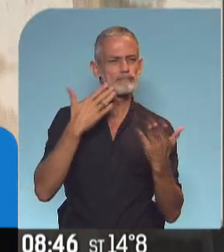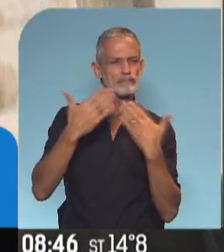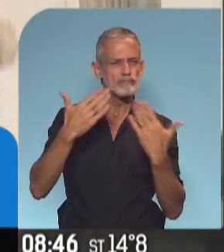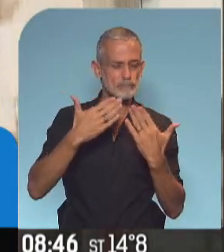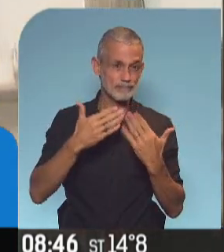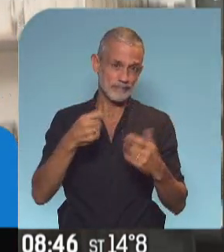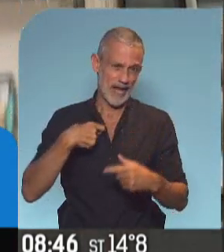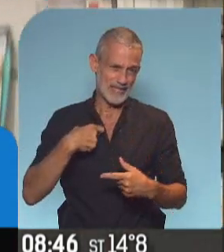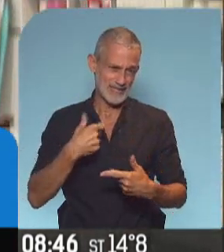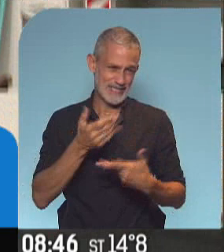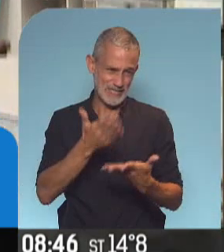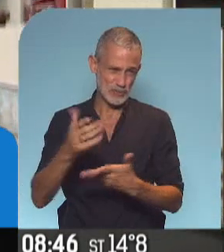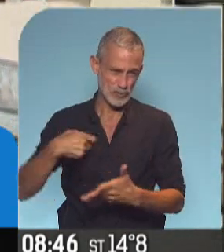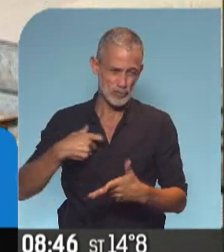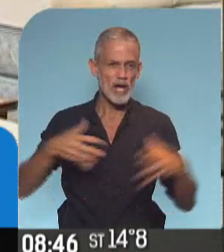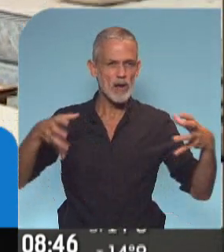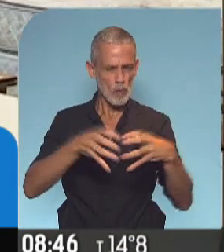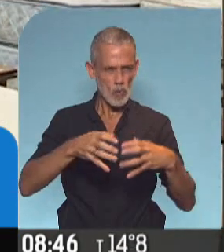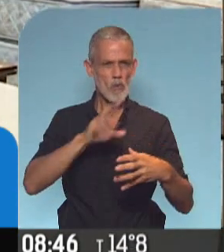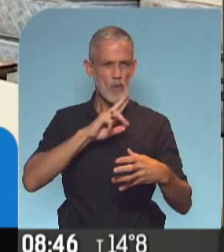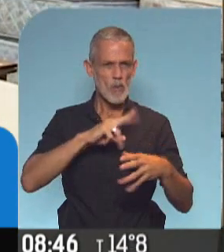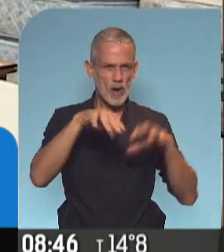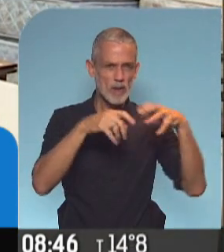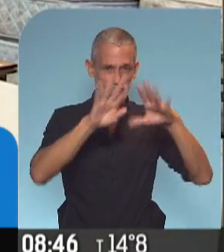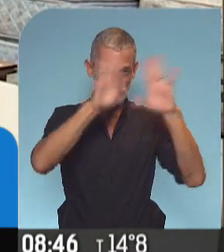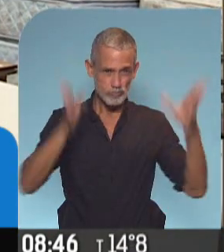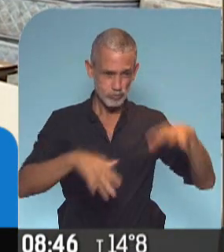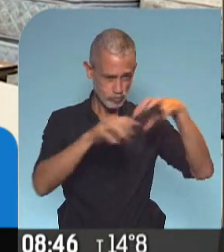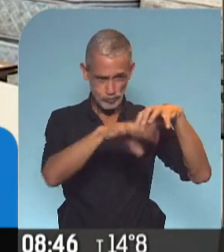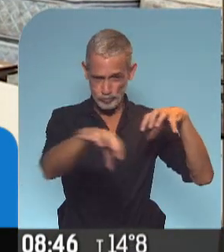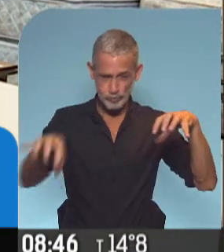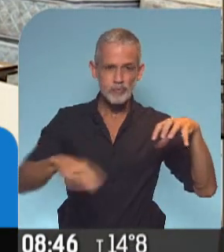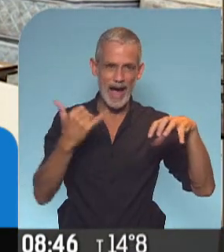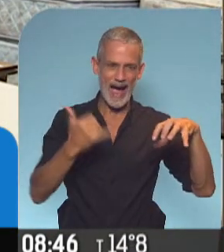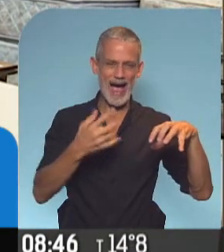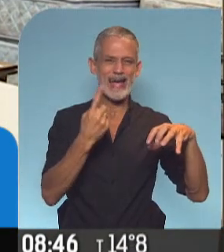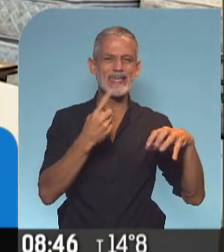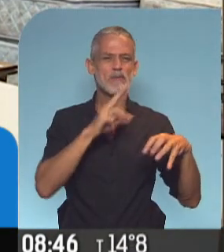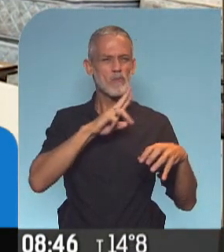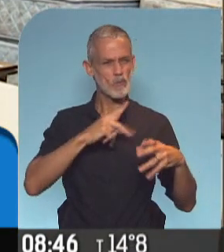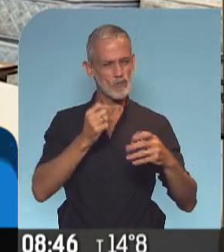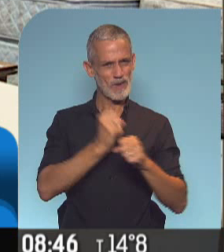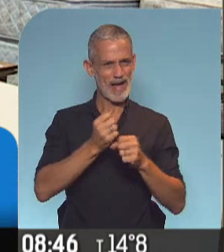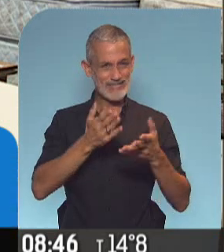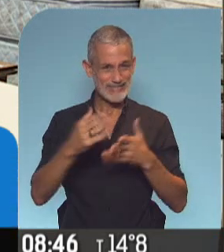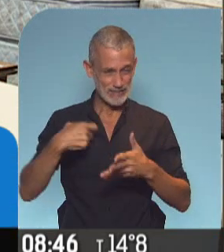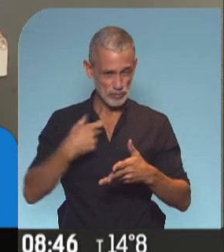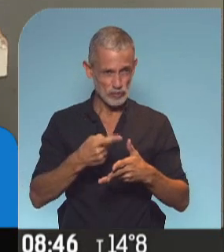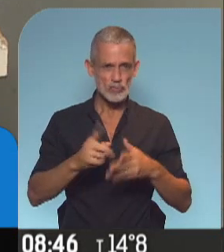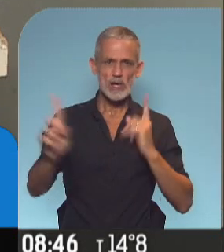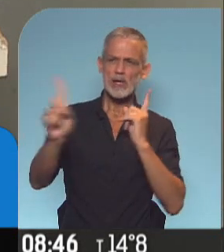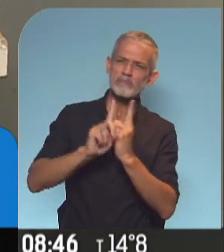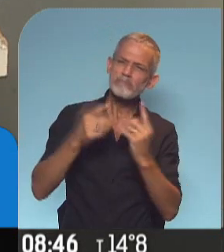trabajadoras sociales tenemos un grupo de trabajadoras sociales en cada uno de los corralones que en esa entrevista